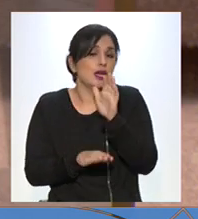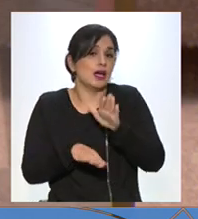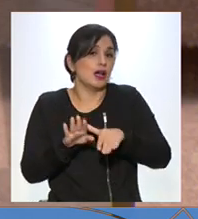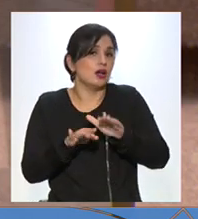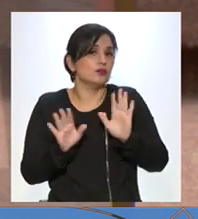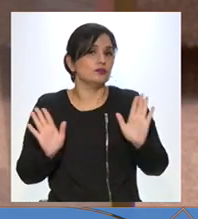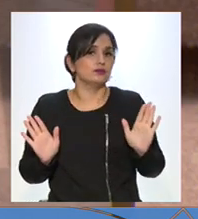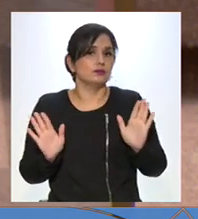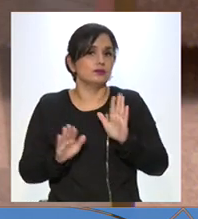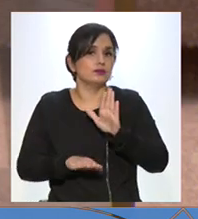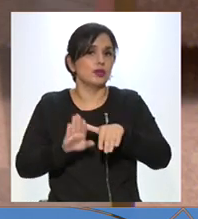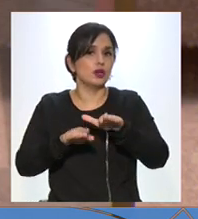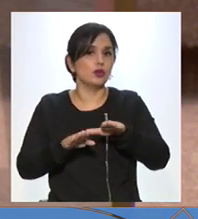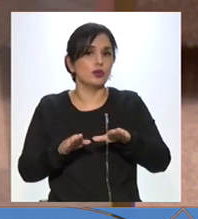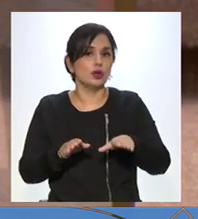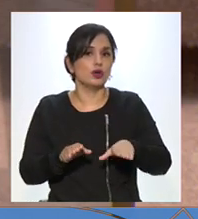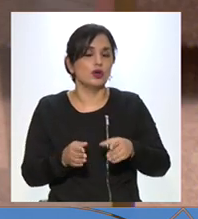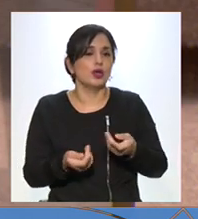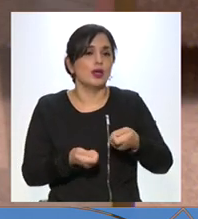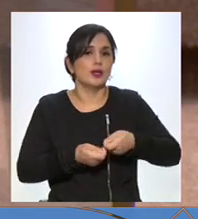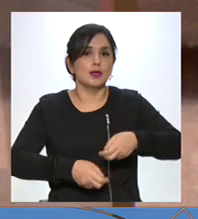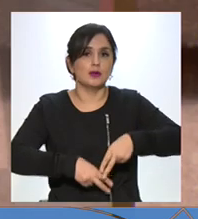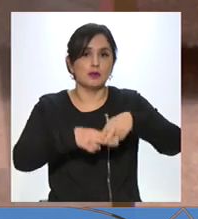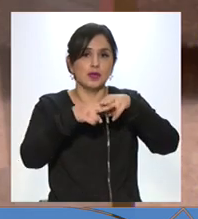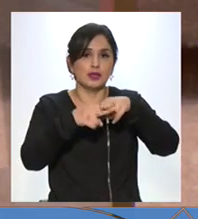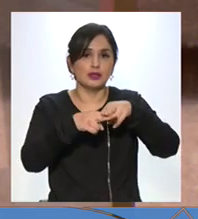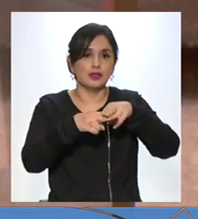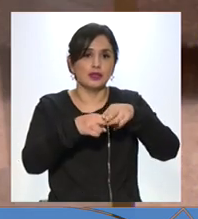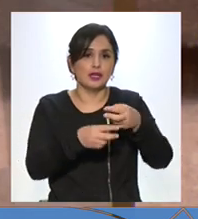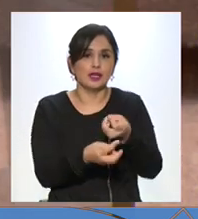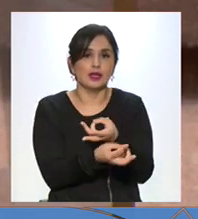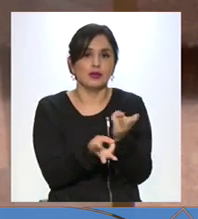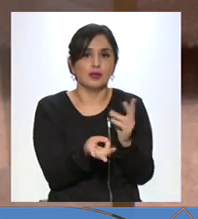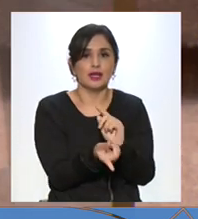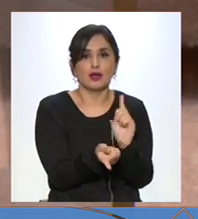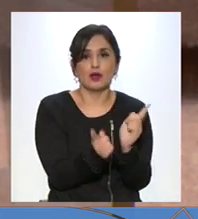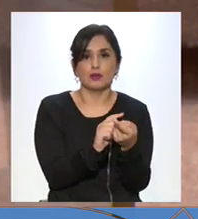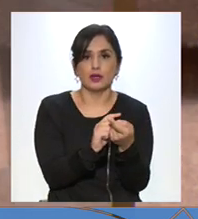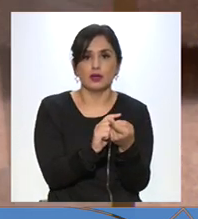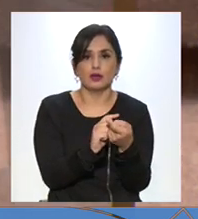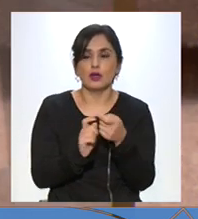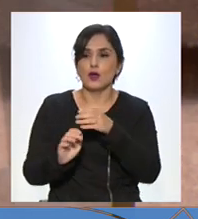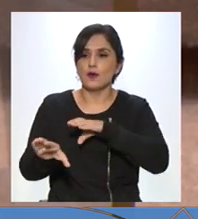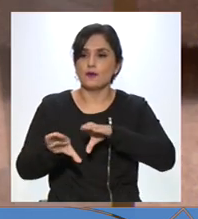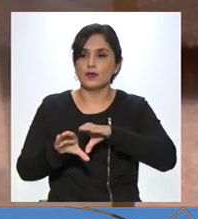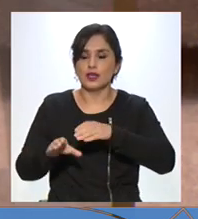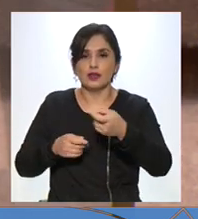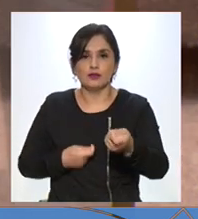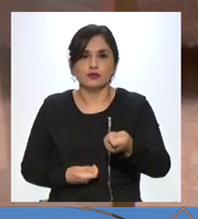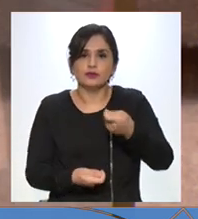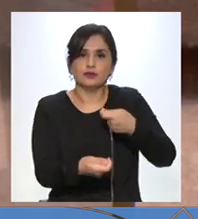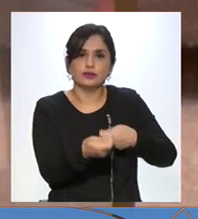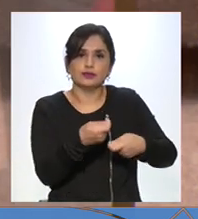quizás, debiera invertir un poco más en el mercado cambiario. Bienes transables